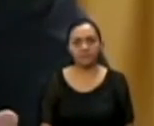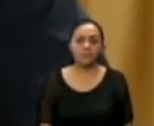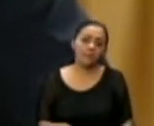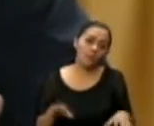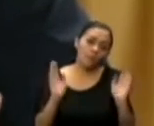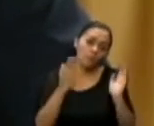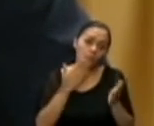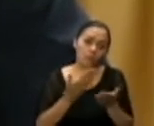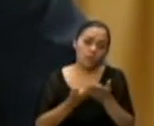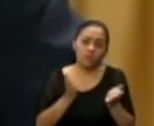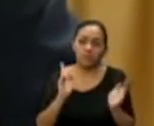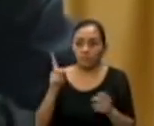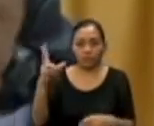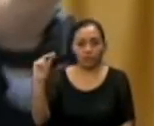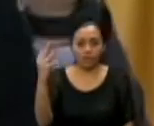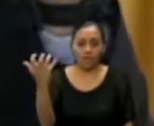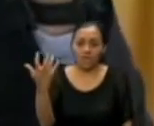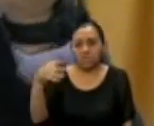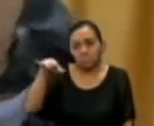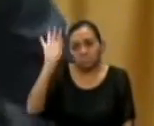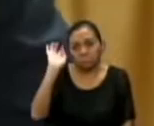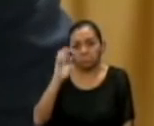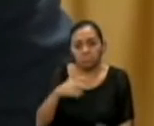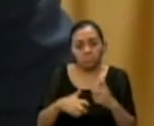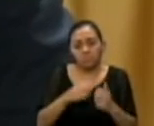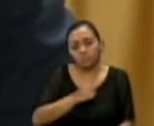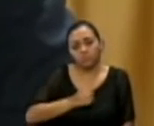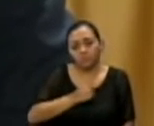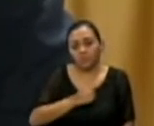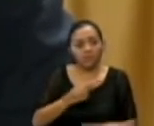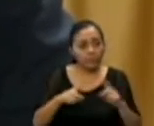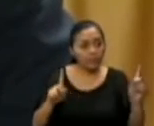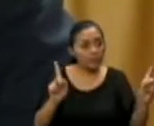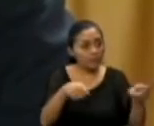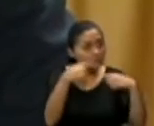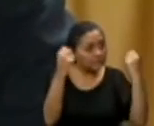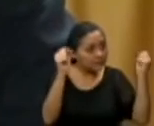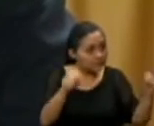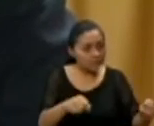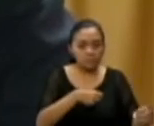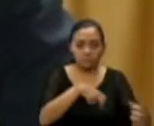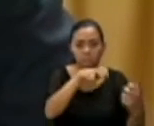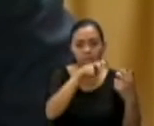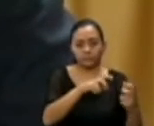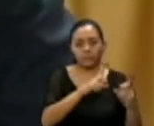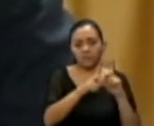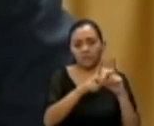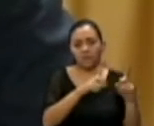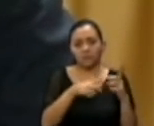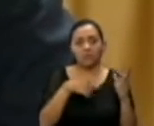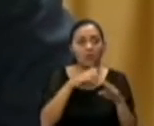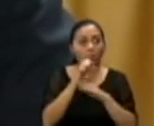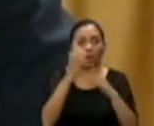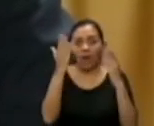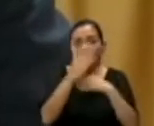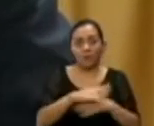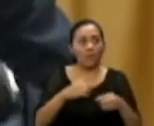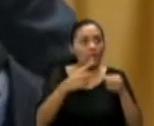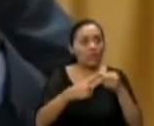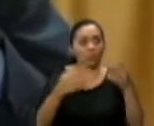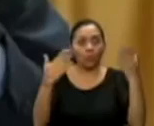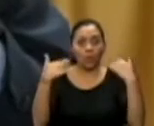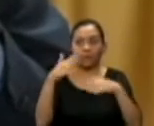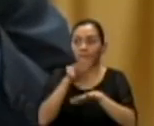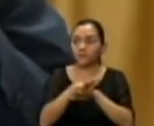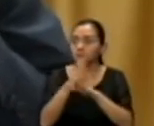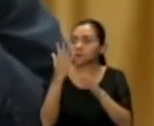a dialogar con los que quieran dialogar con lo que no escriben pues qué pena pero el eco no se agota en la alcaldía de quito guayaquil machala aunque